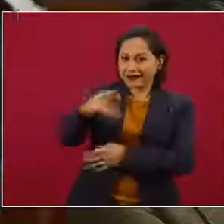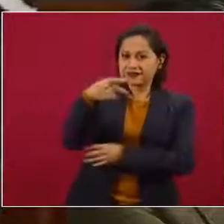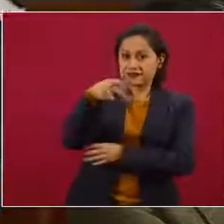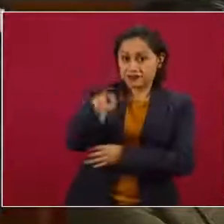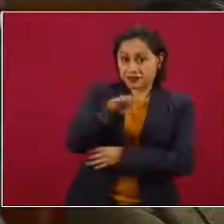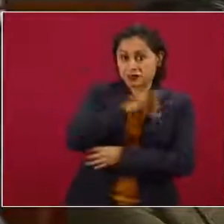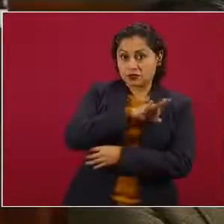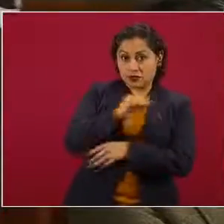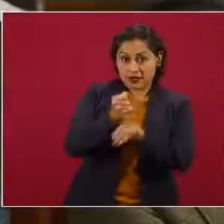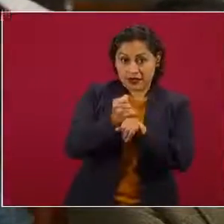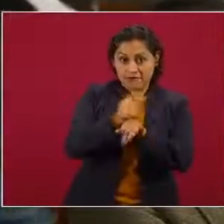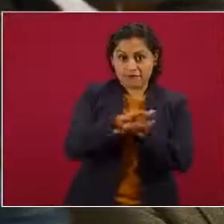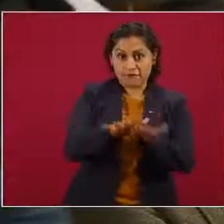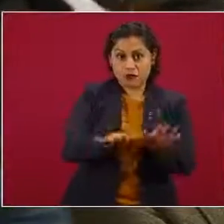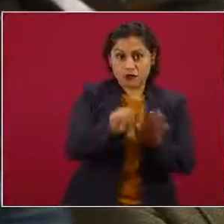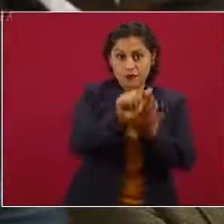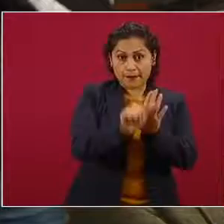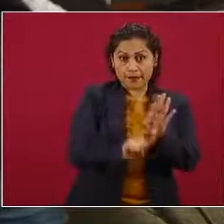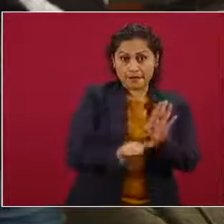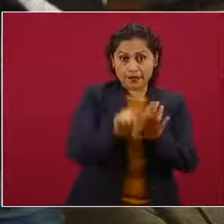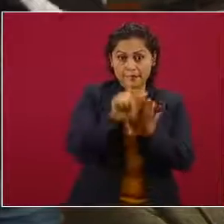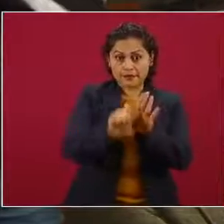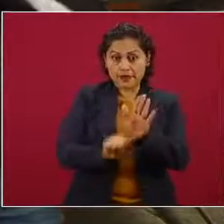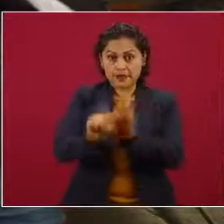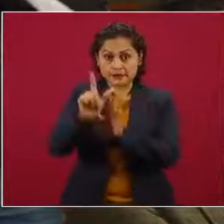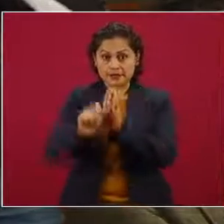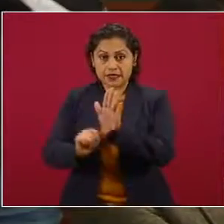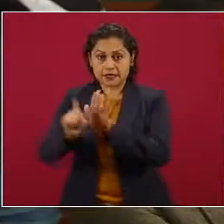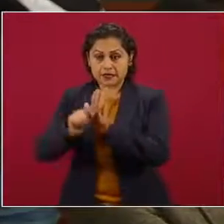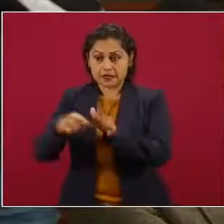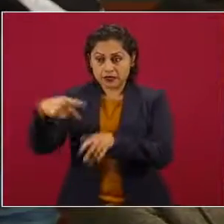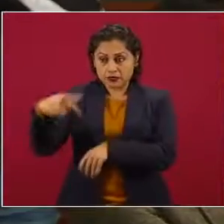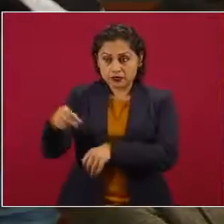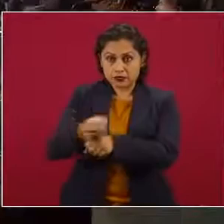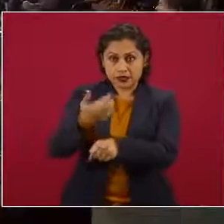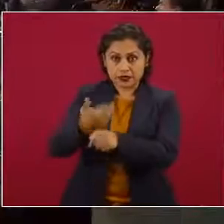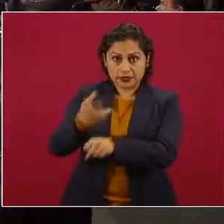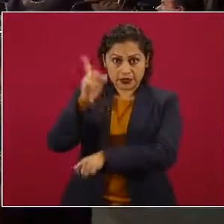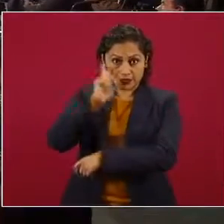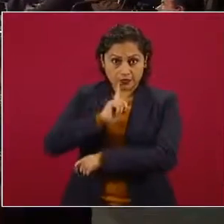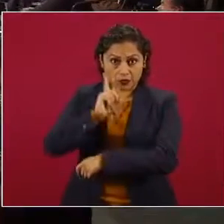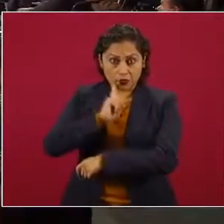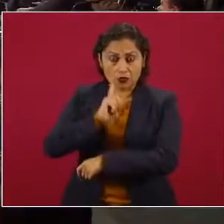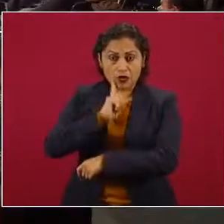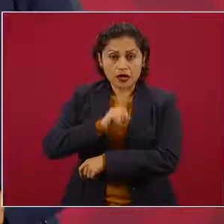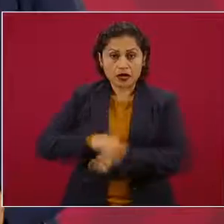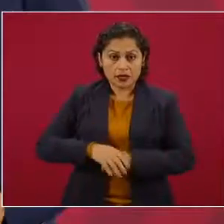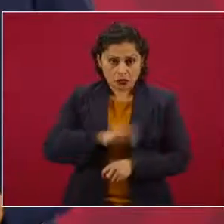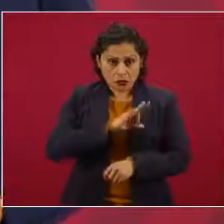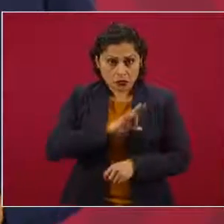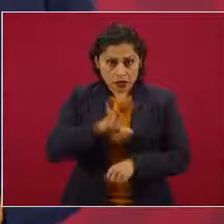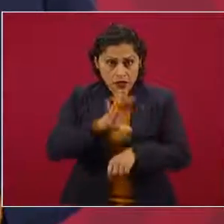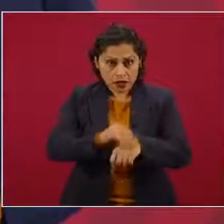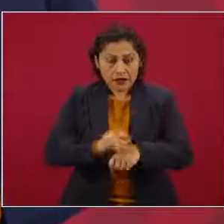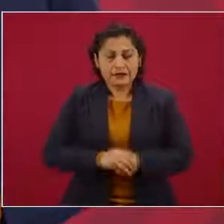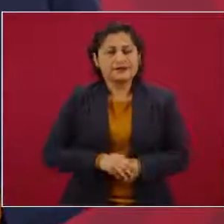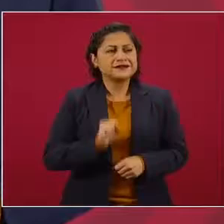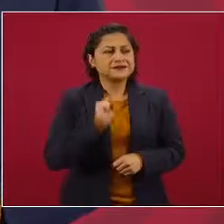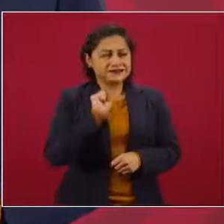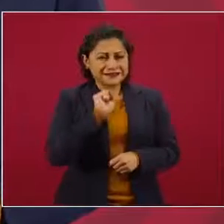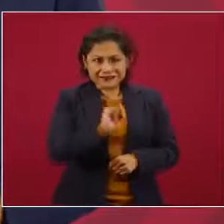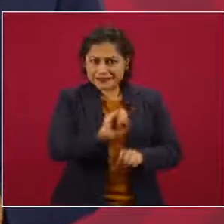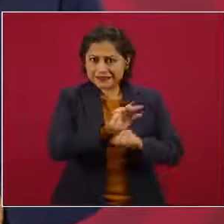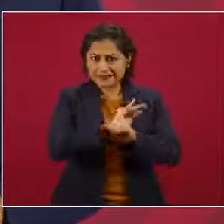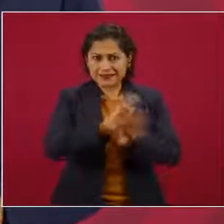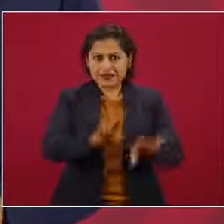este informe mensual de la Secretaría de Gobernación y de las mujeres que acompañan. Sí, claro que sí, que vengan aquí cada una